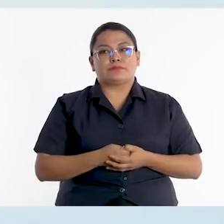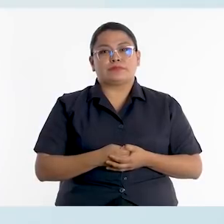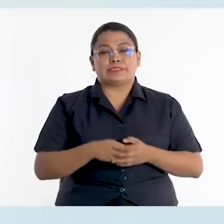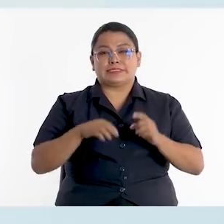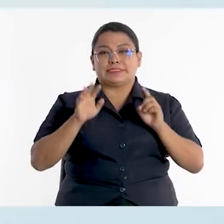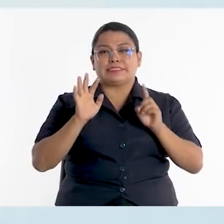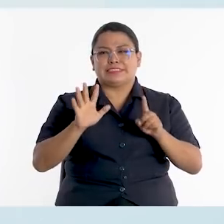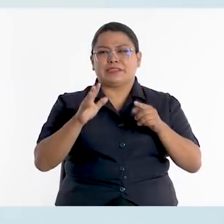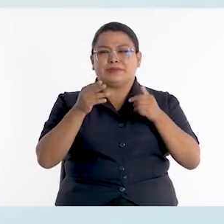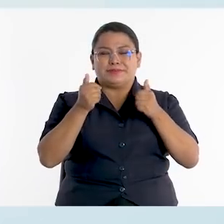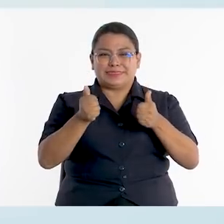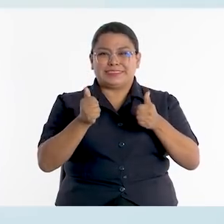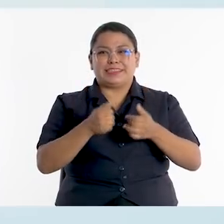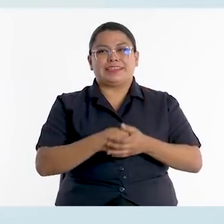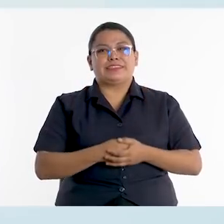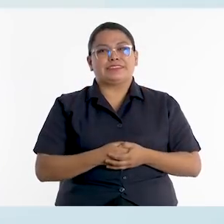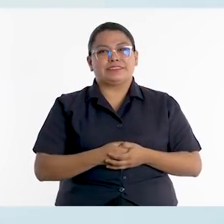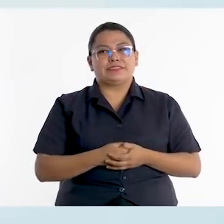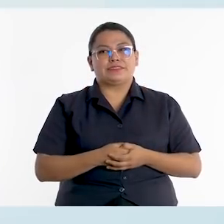6. Muy bien.